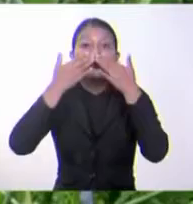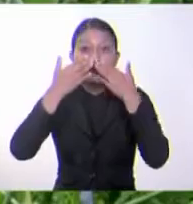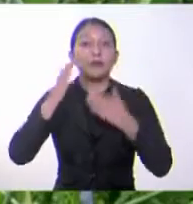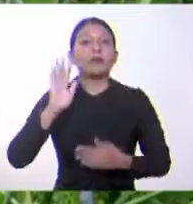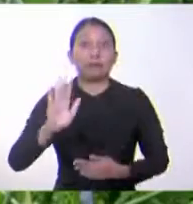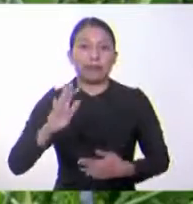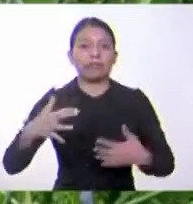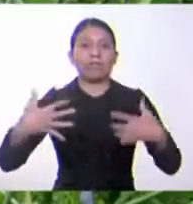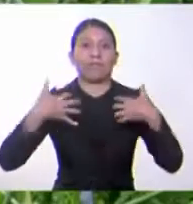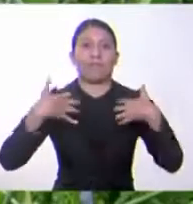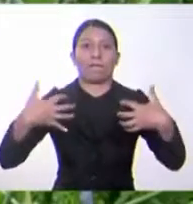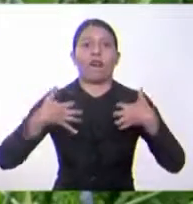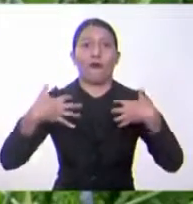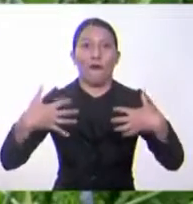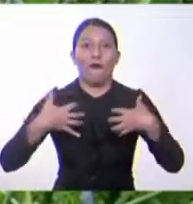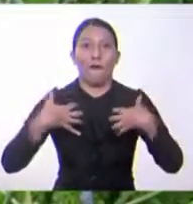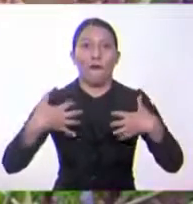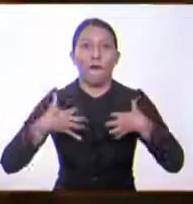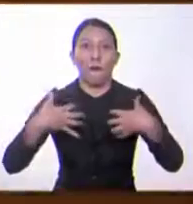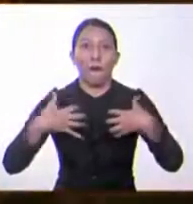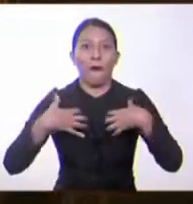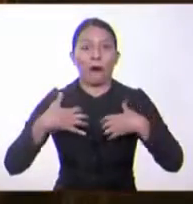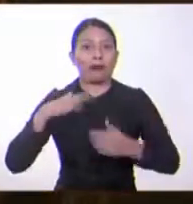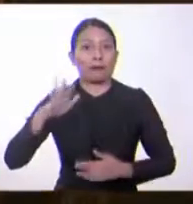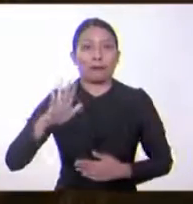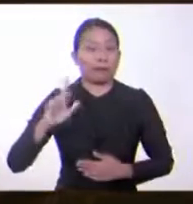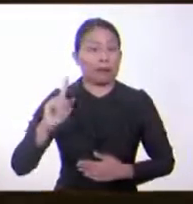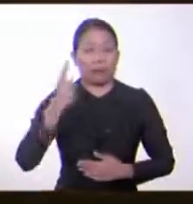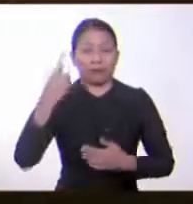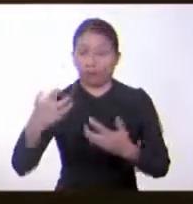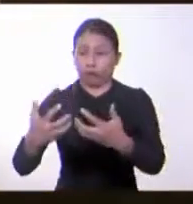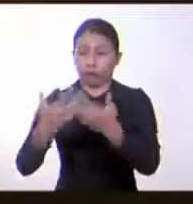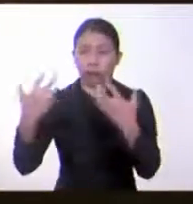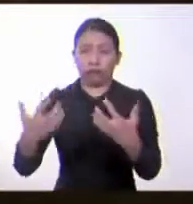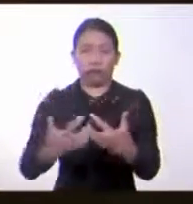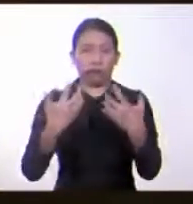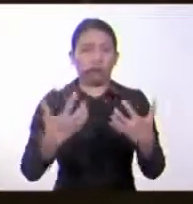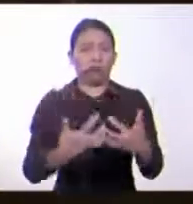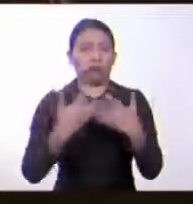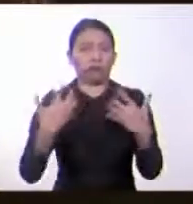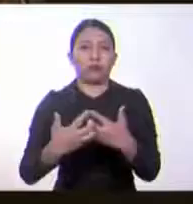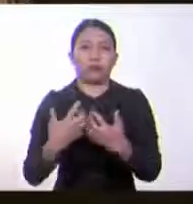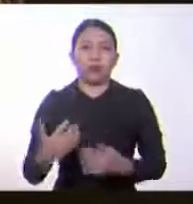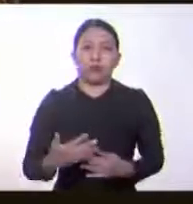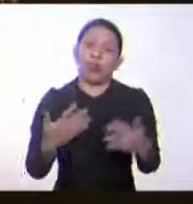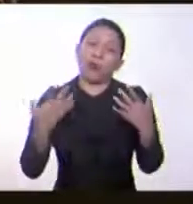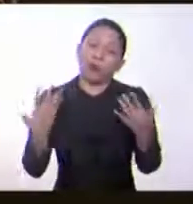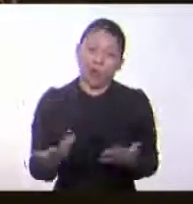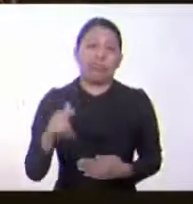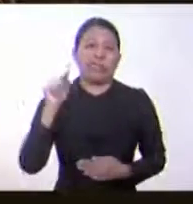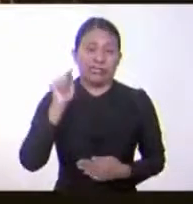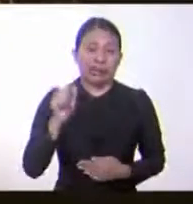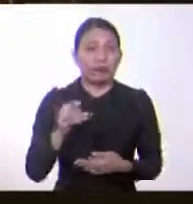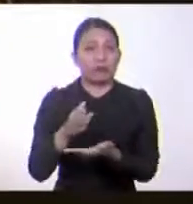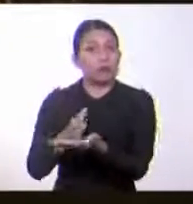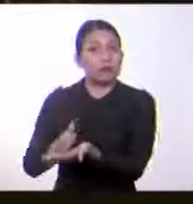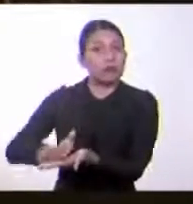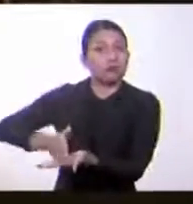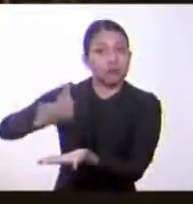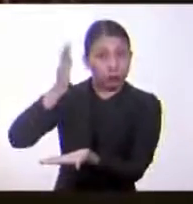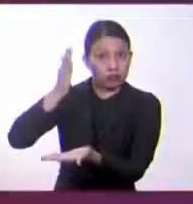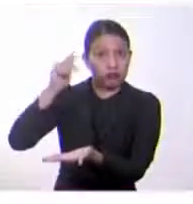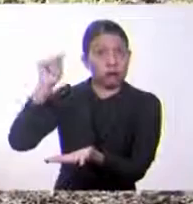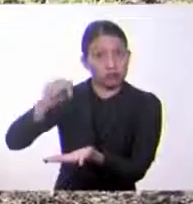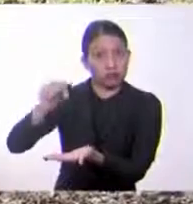mantiene vivos, según entendían los primeros investigadores. Es por eso que animal es todo